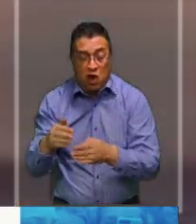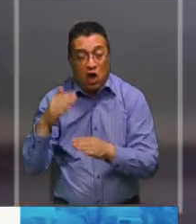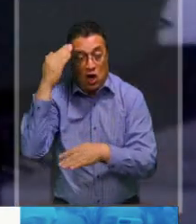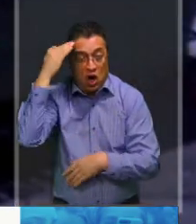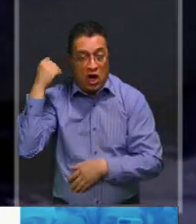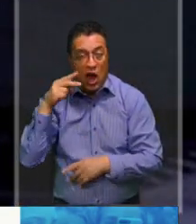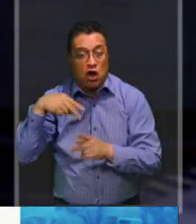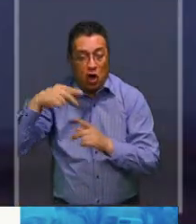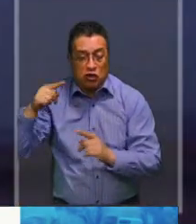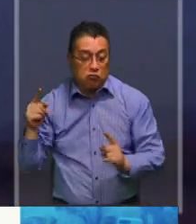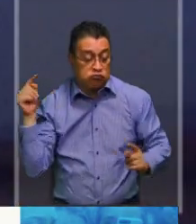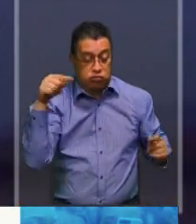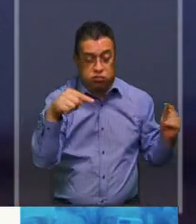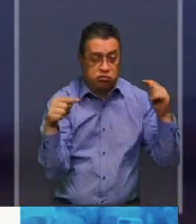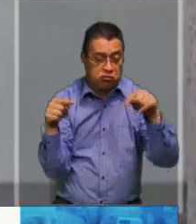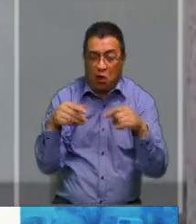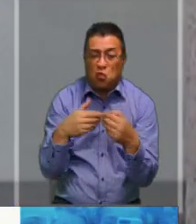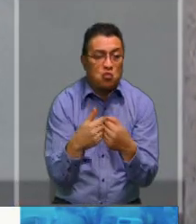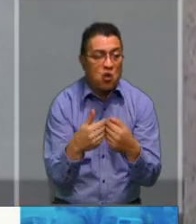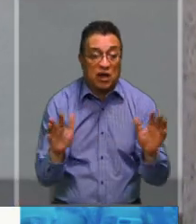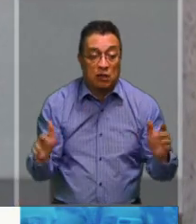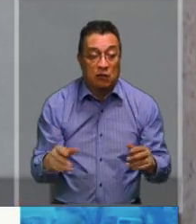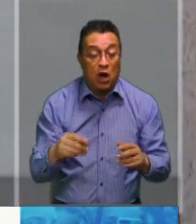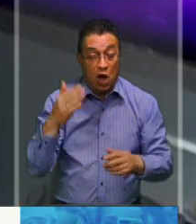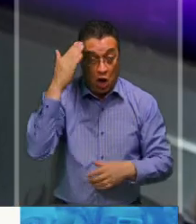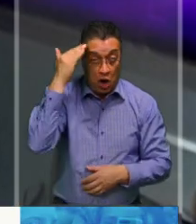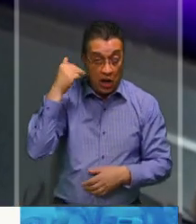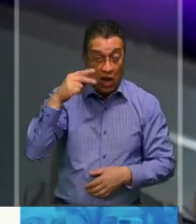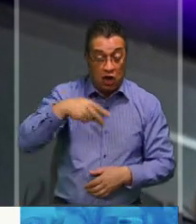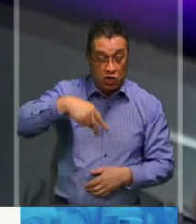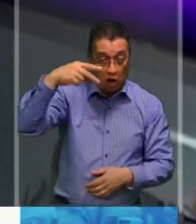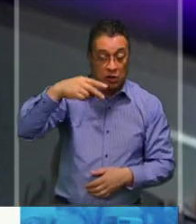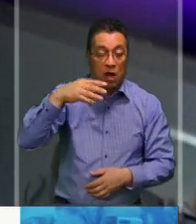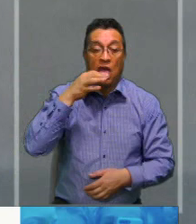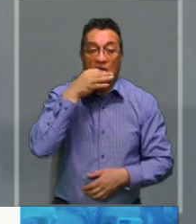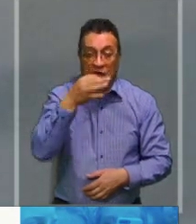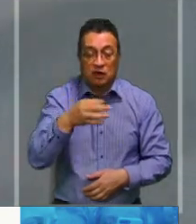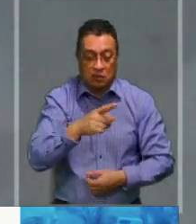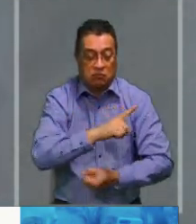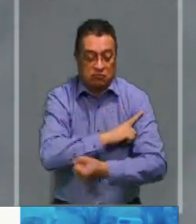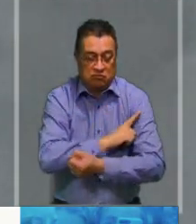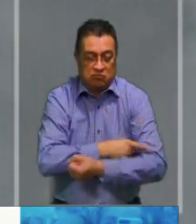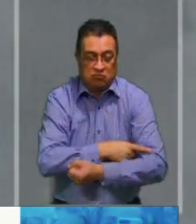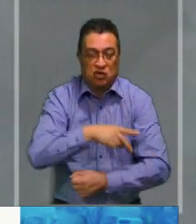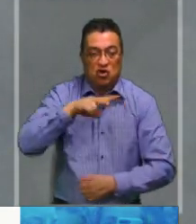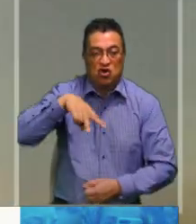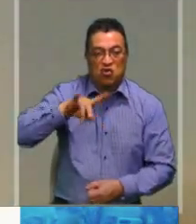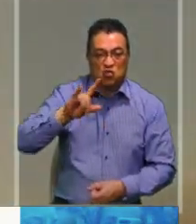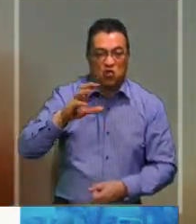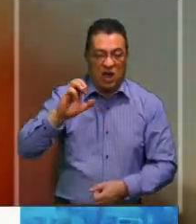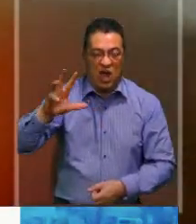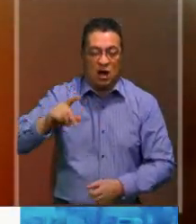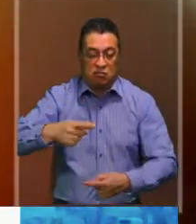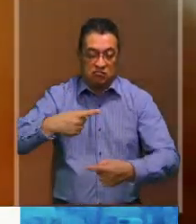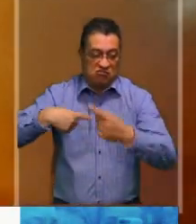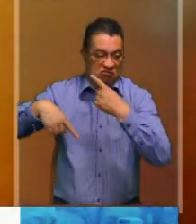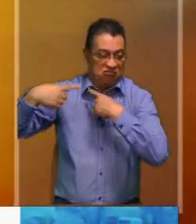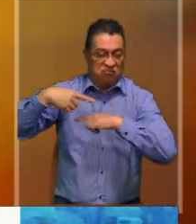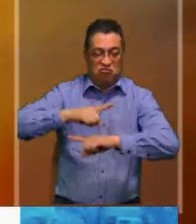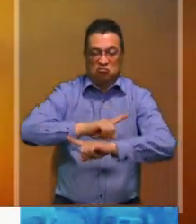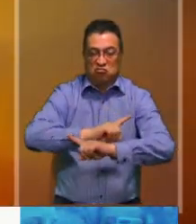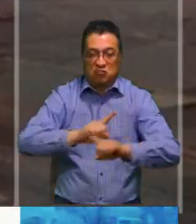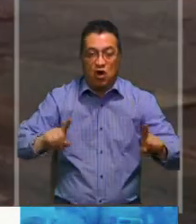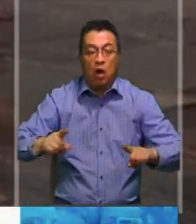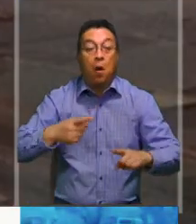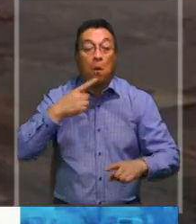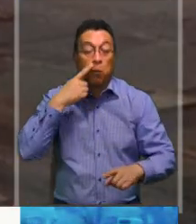Norte. Corea del Norte se declaró el año pasado una potencia nuclear irreversible. Esto, sumado a las últimas pruebas